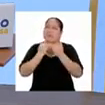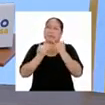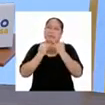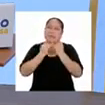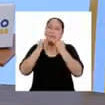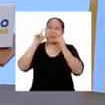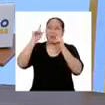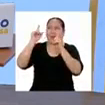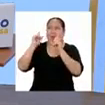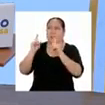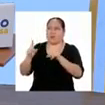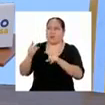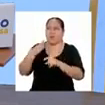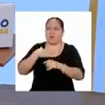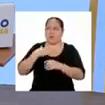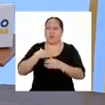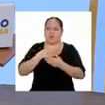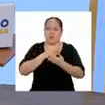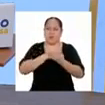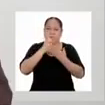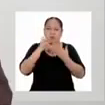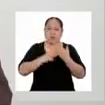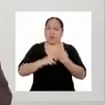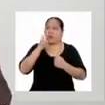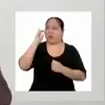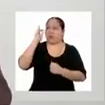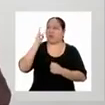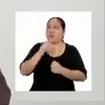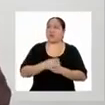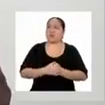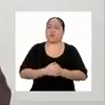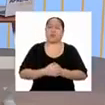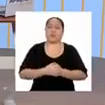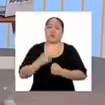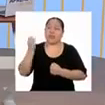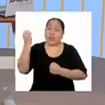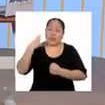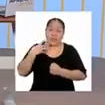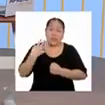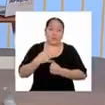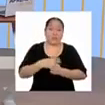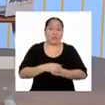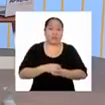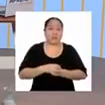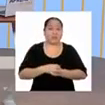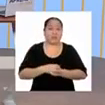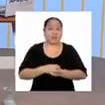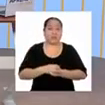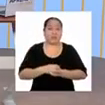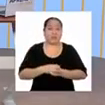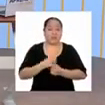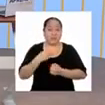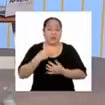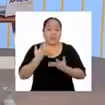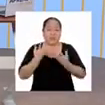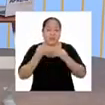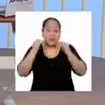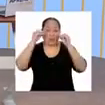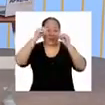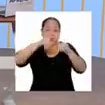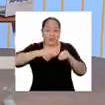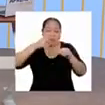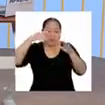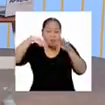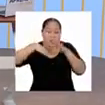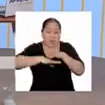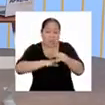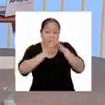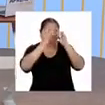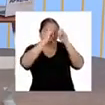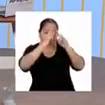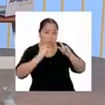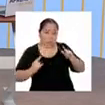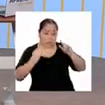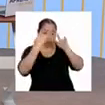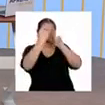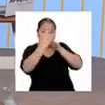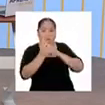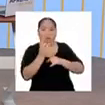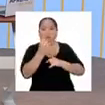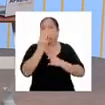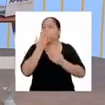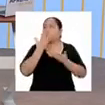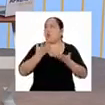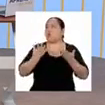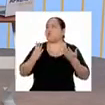última pregunta sobre mi proyecto, profesor. Dime, Yeremis. Me gustaría poner dentro de mi carpa algunas cosas